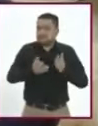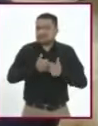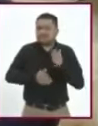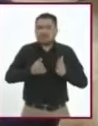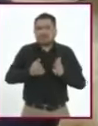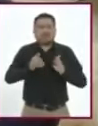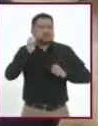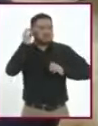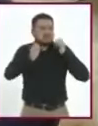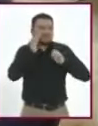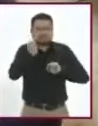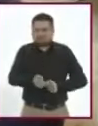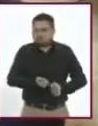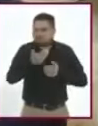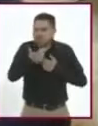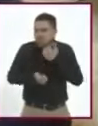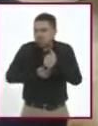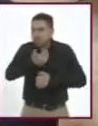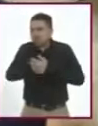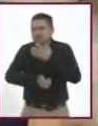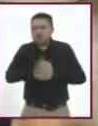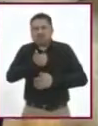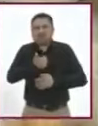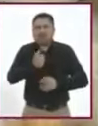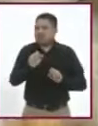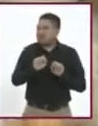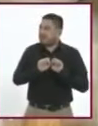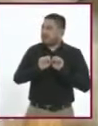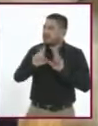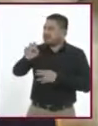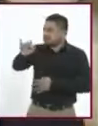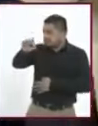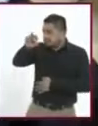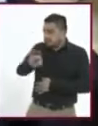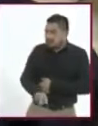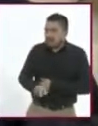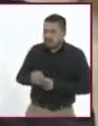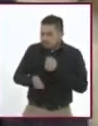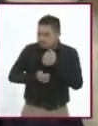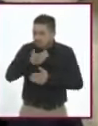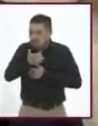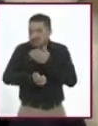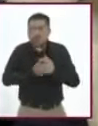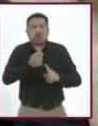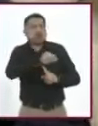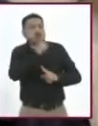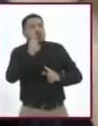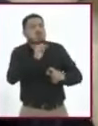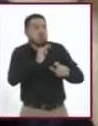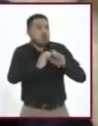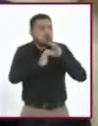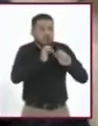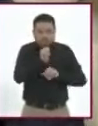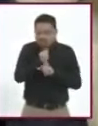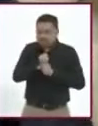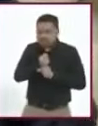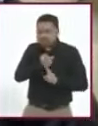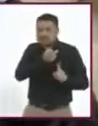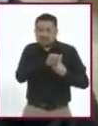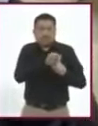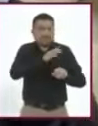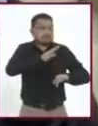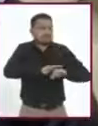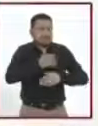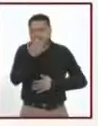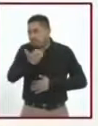las exposiciones orales. ¡Ah, claro! La exposición oral es otra manera de comunicar una investigación y que es la